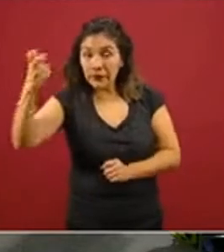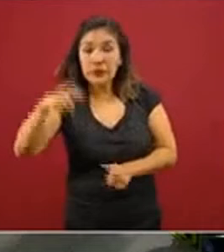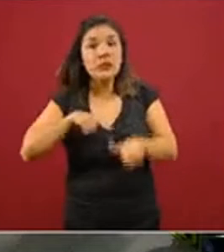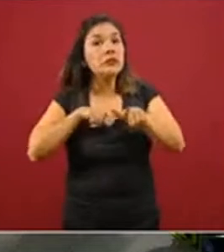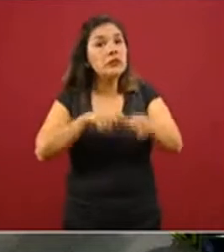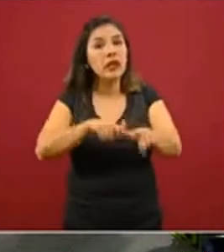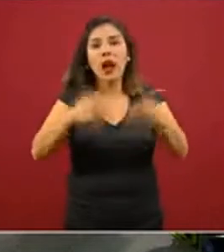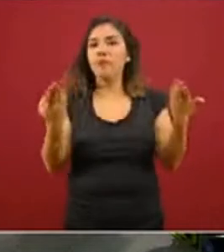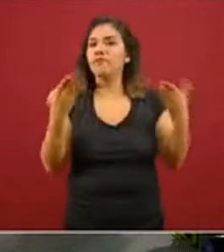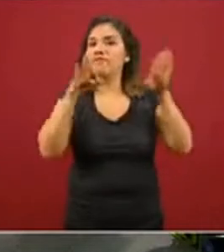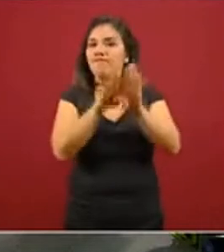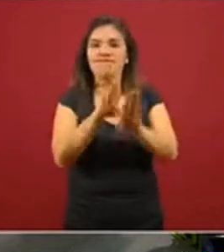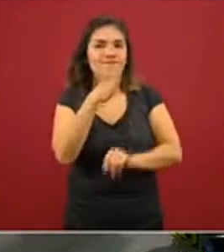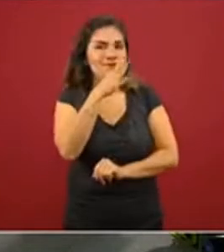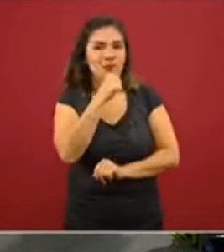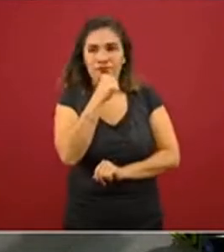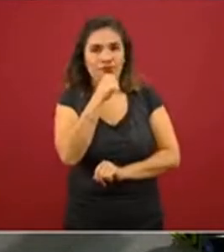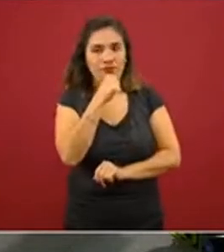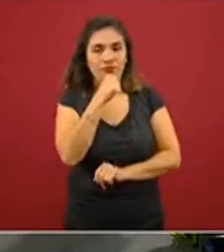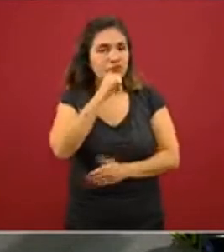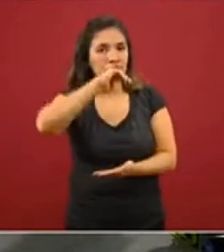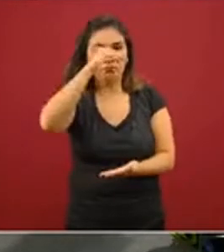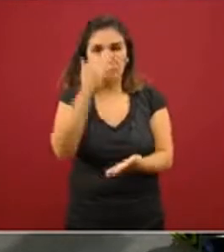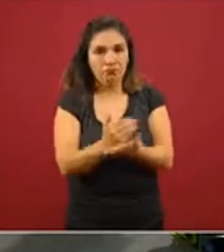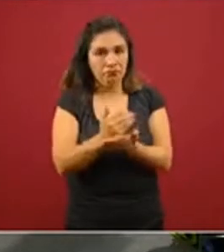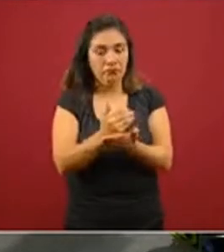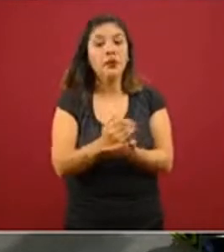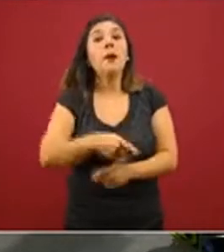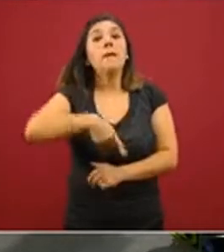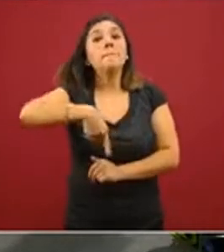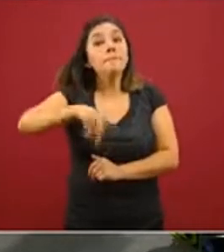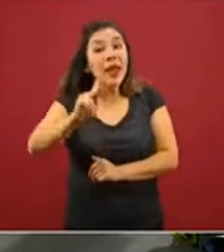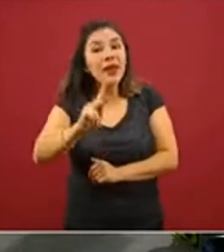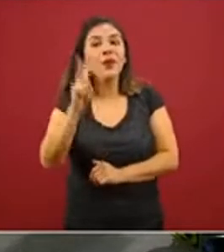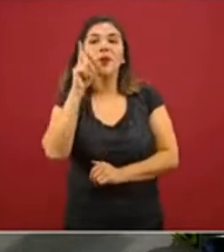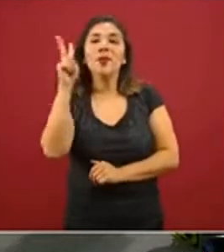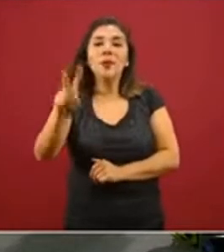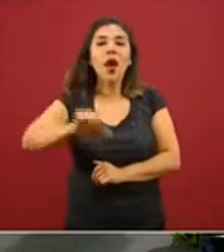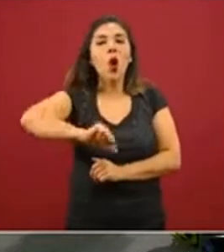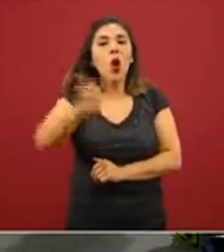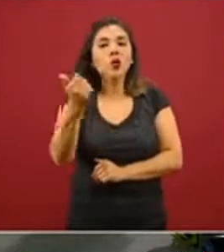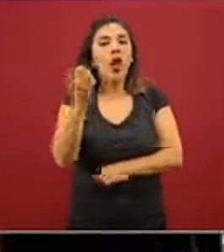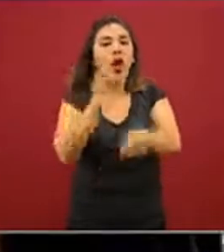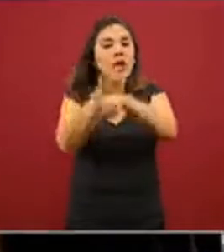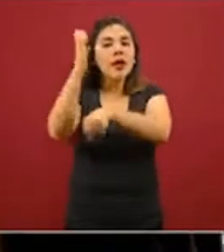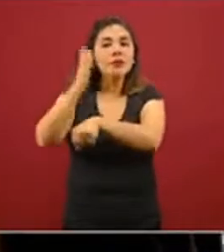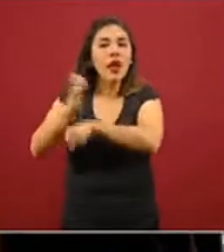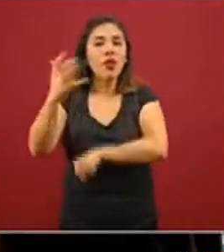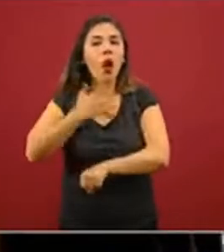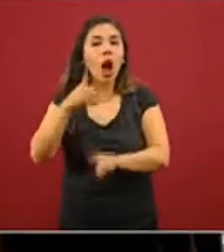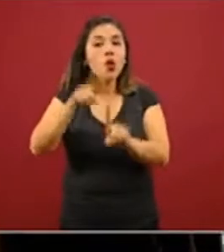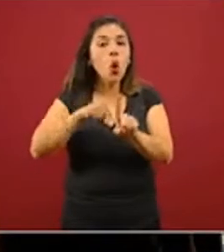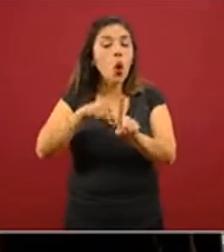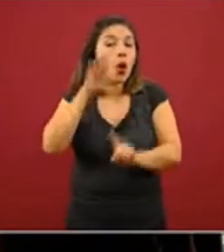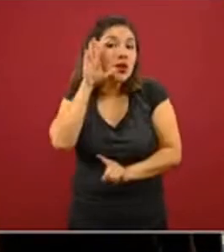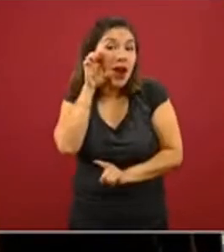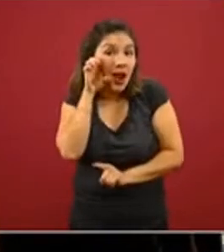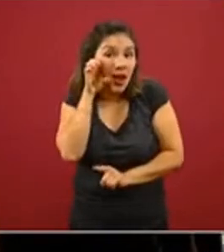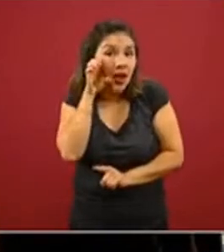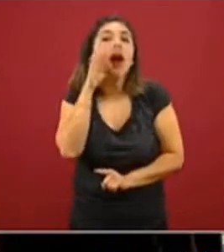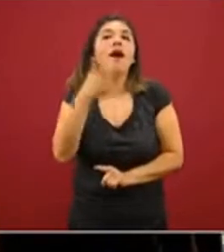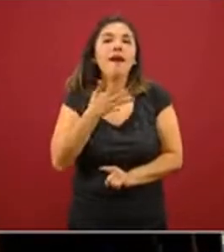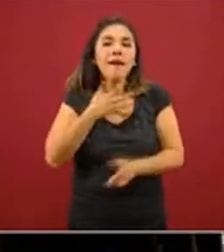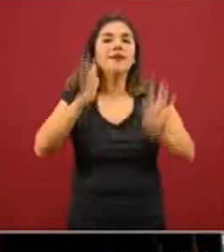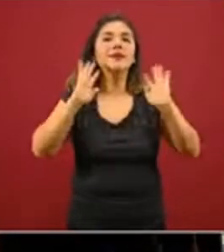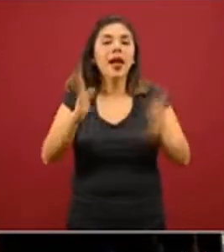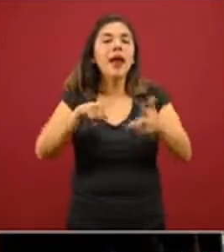mantienen cerradas, se mantienen suspendidas. Pero entonces ahora veamos las entidades federativas que tienen el color naranja, si hay o